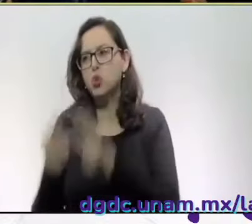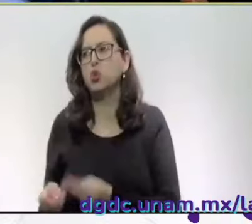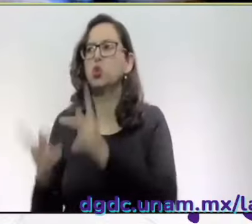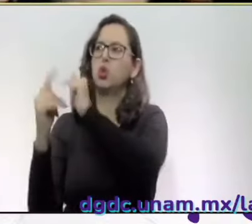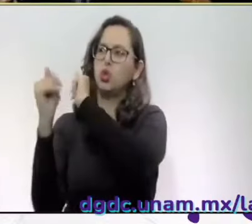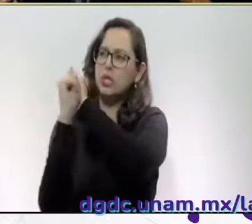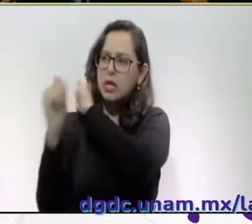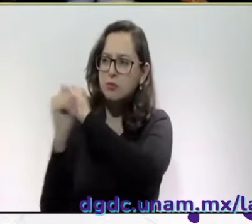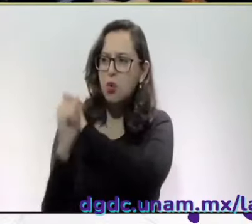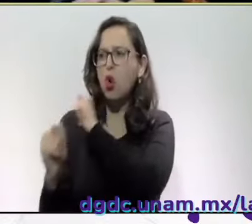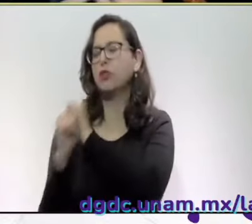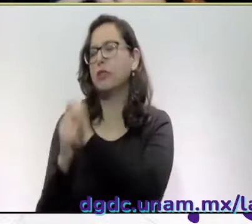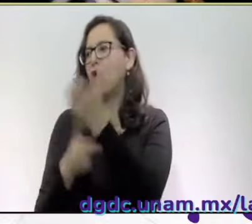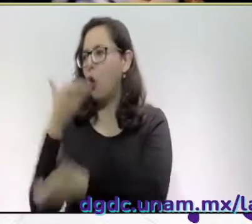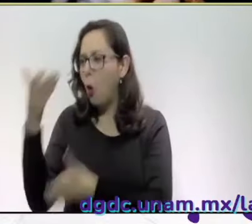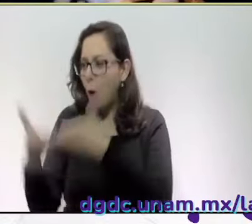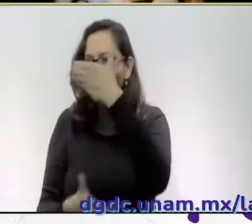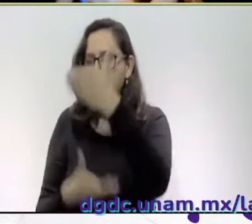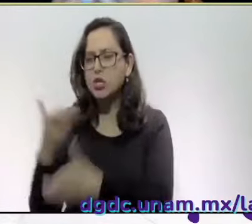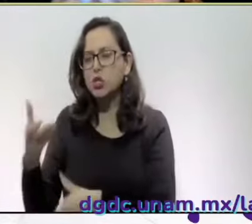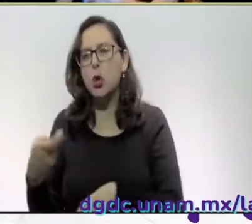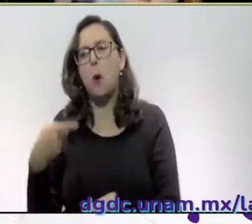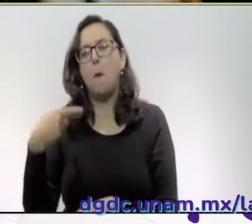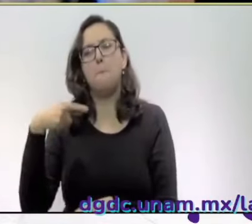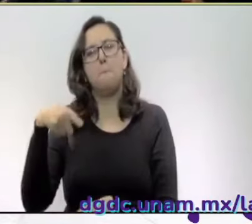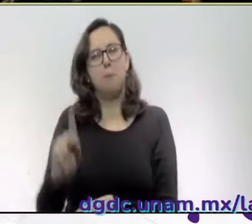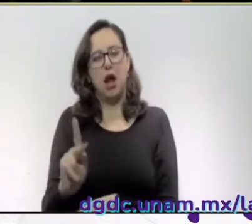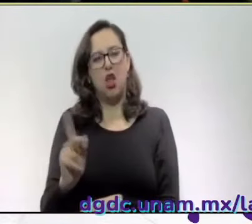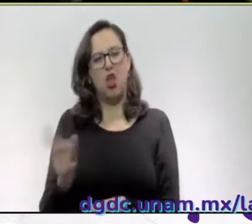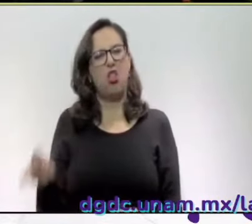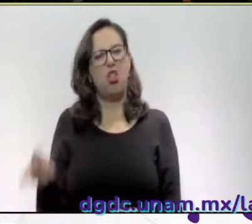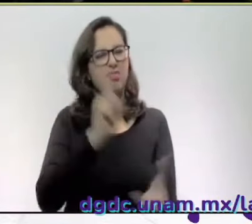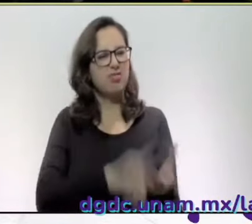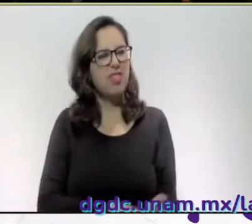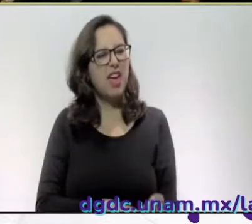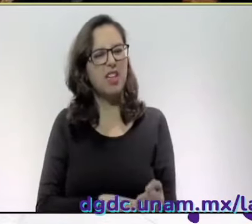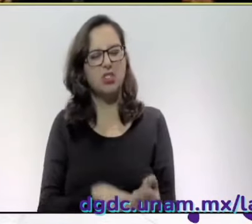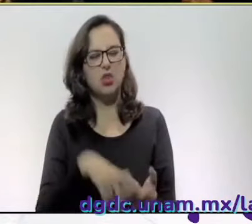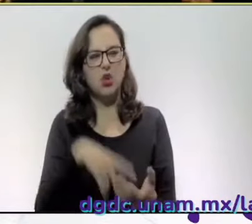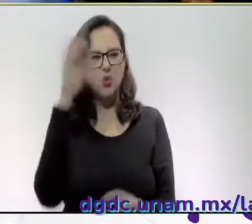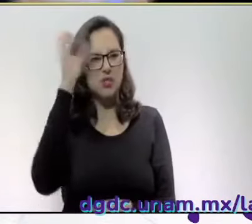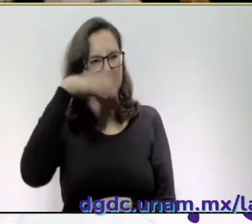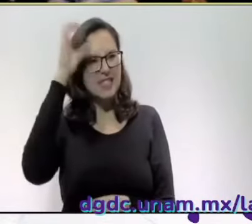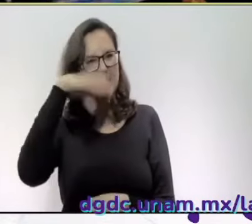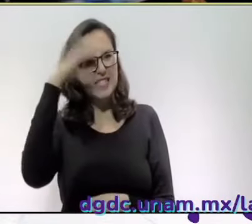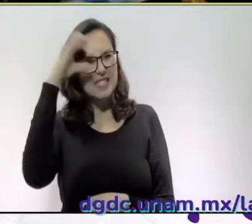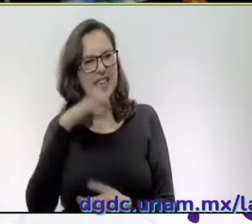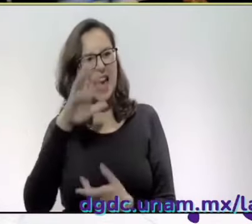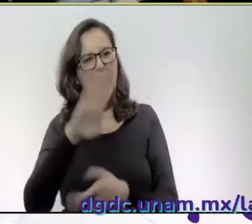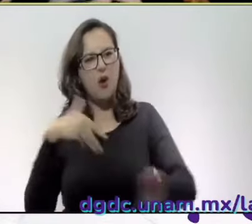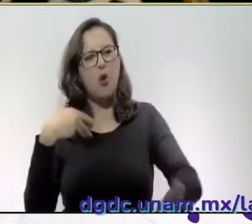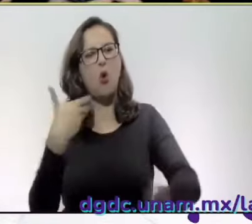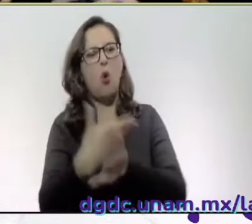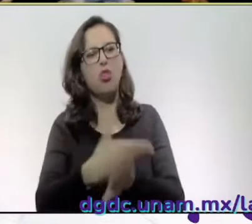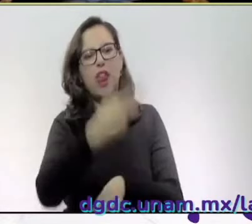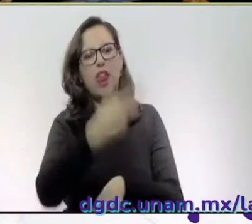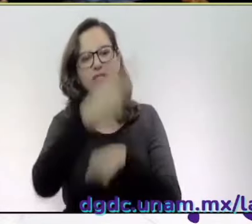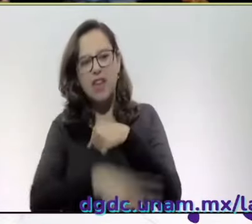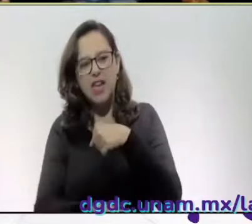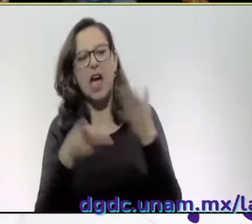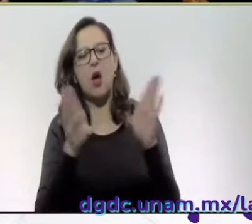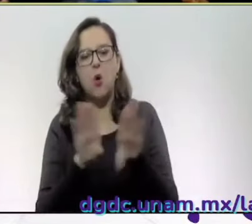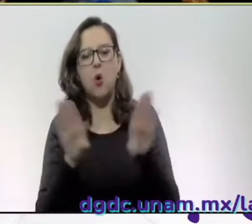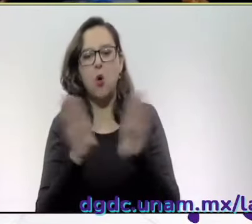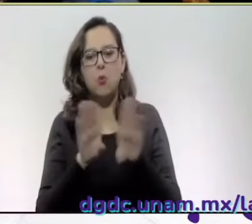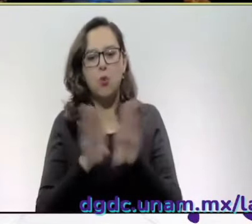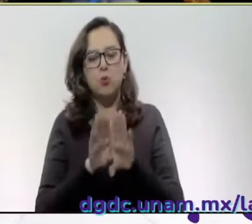transporte, el comercio, etcétera. No parece tan claro cómo una pandemia de estas dimensiones puede afectar el quehacer de un físico